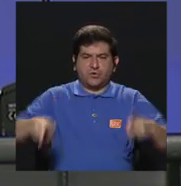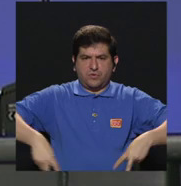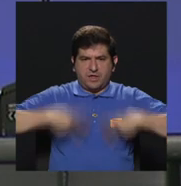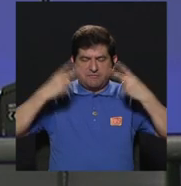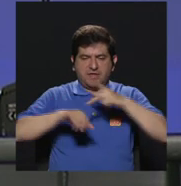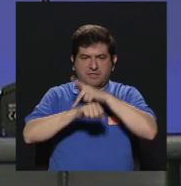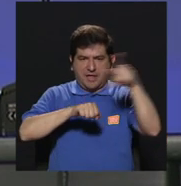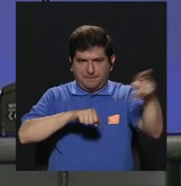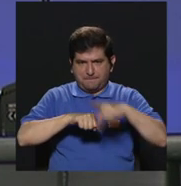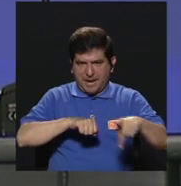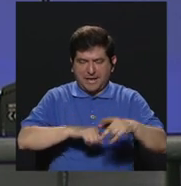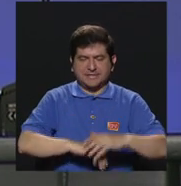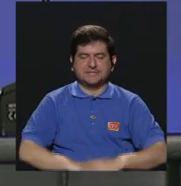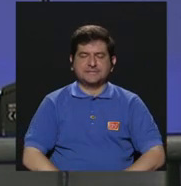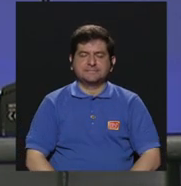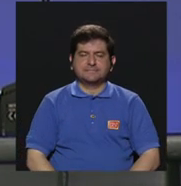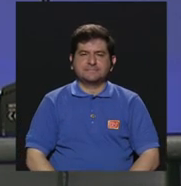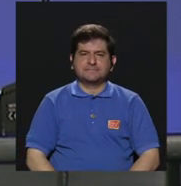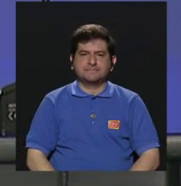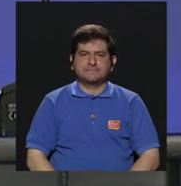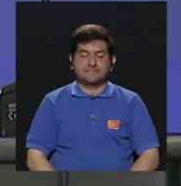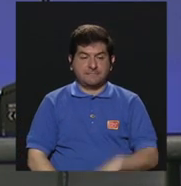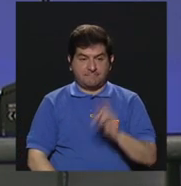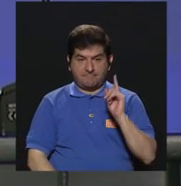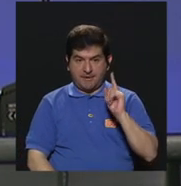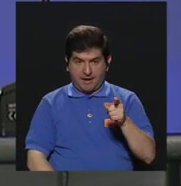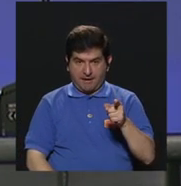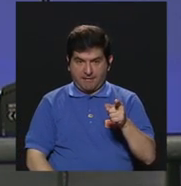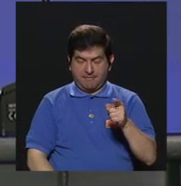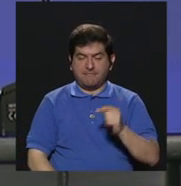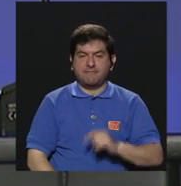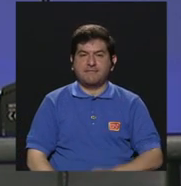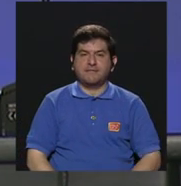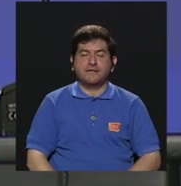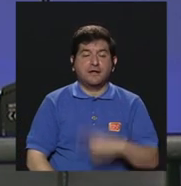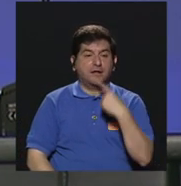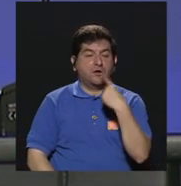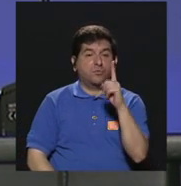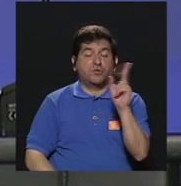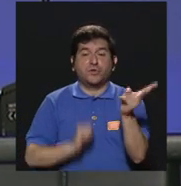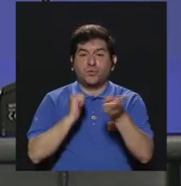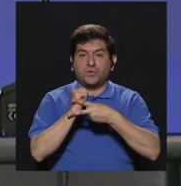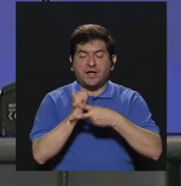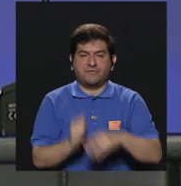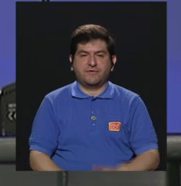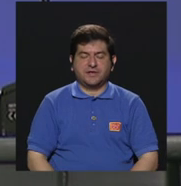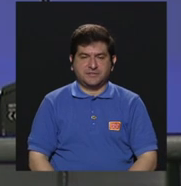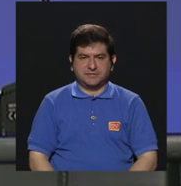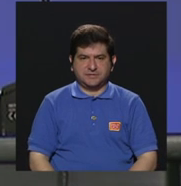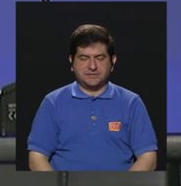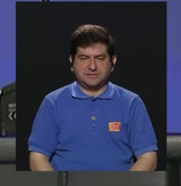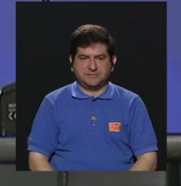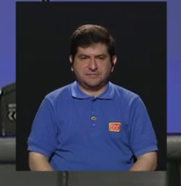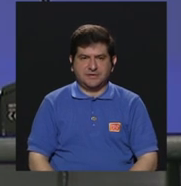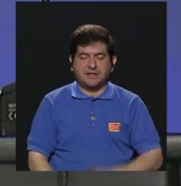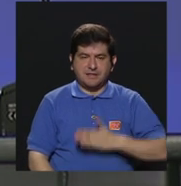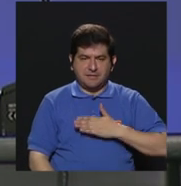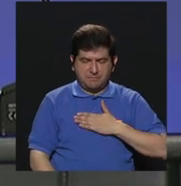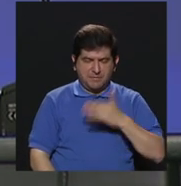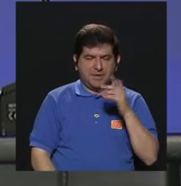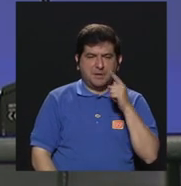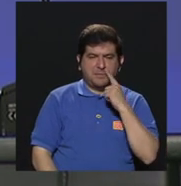cantón de Pérez Celedón y que era, como dije una vez de mi padre, que